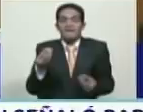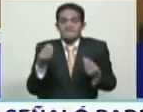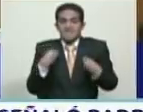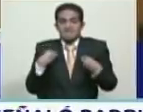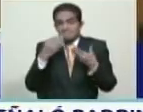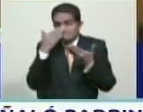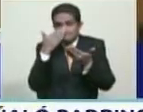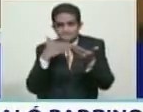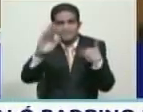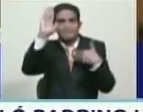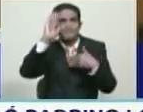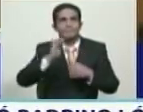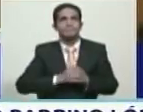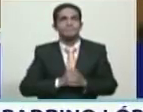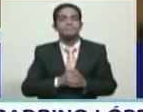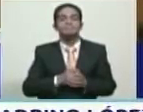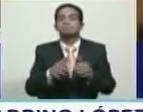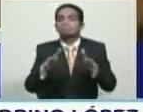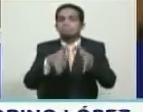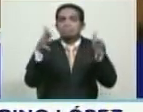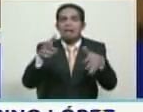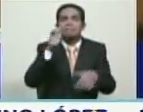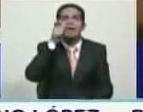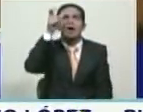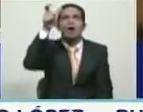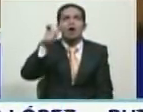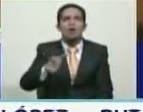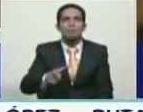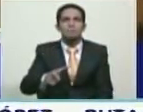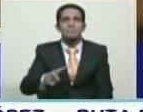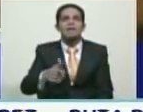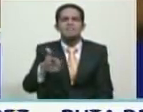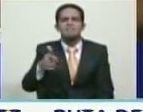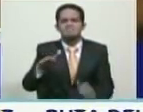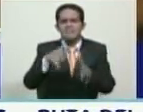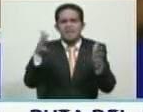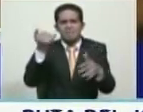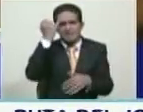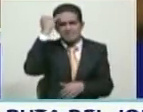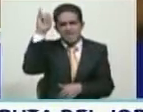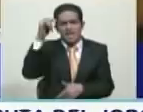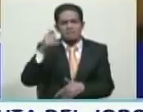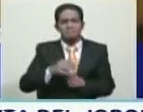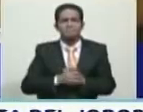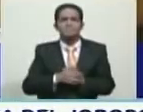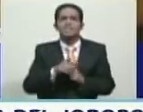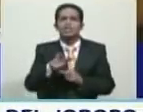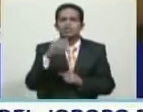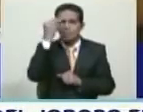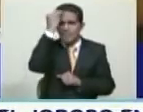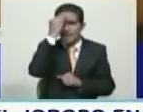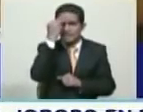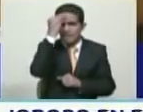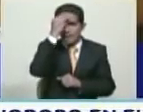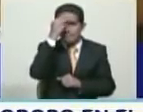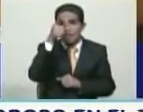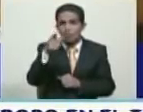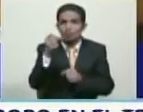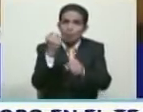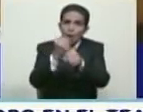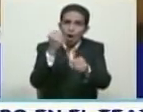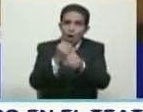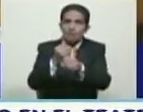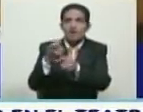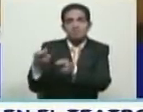Son grandes hombres de grandes gestas libertarias y con su pensamiento, con las obras que nos